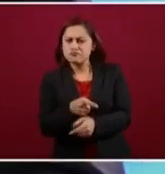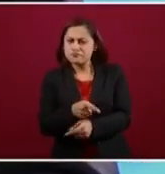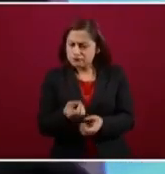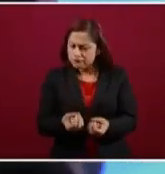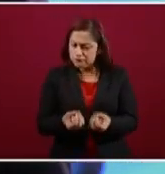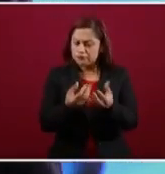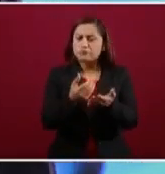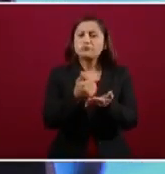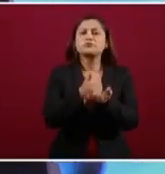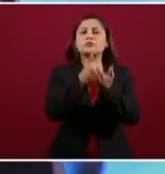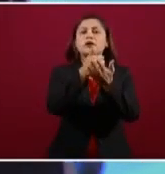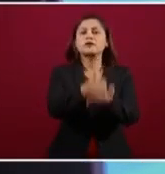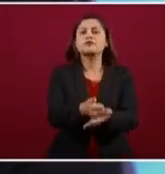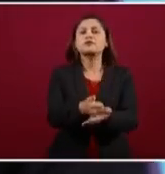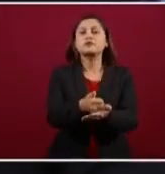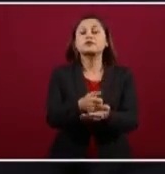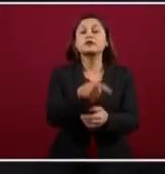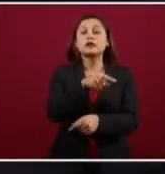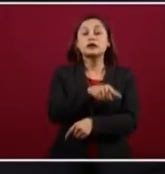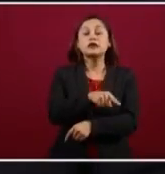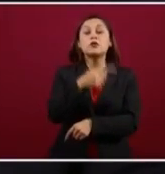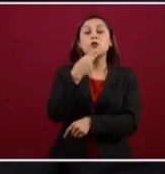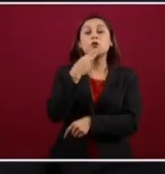y ocupan 3,000,